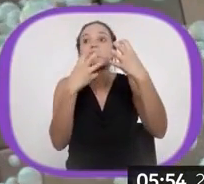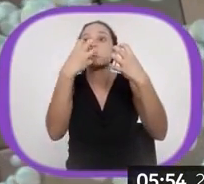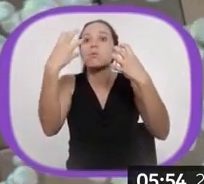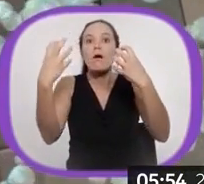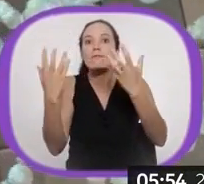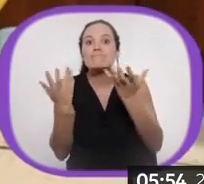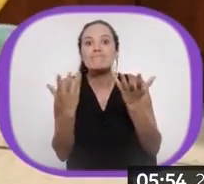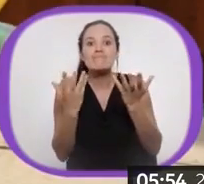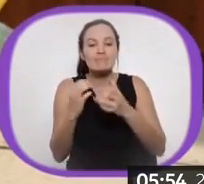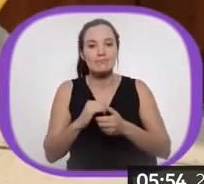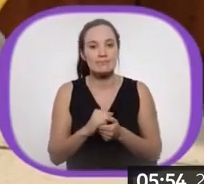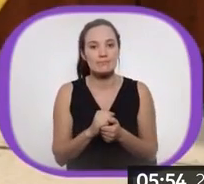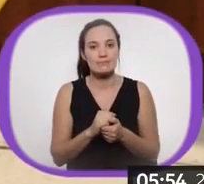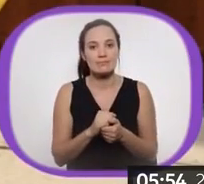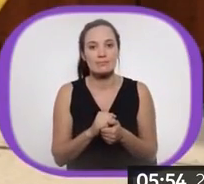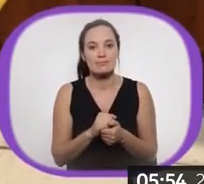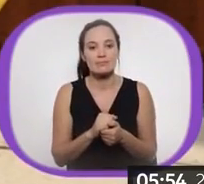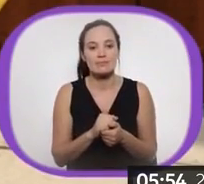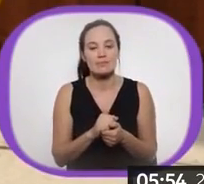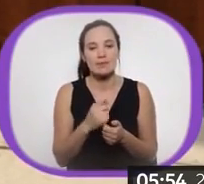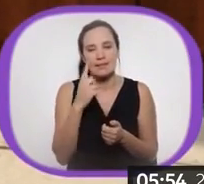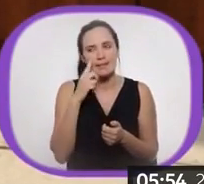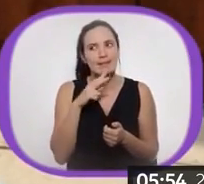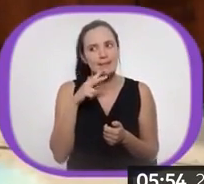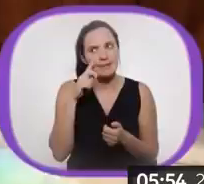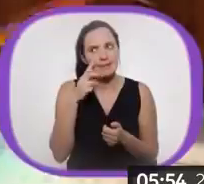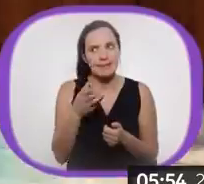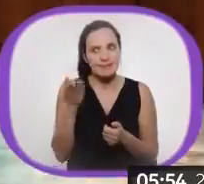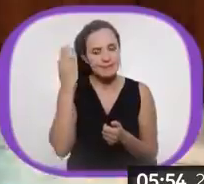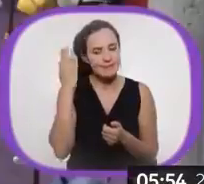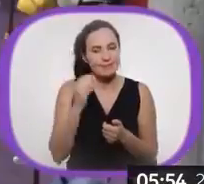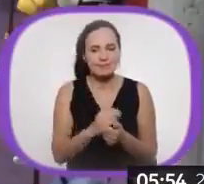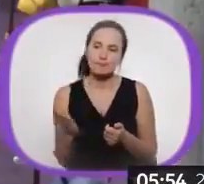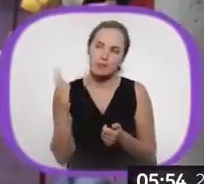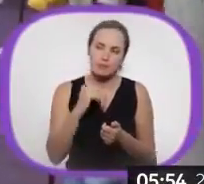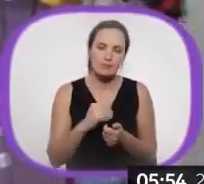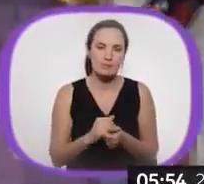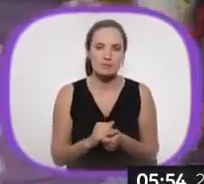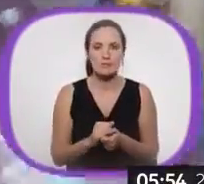¡Mike! ¡Mike! ¡Oh, Ivy! ¡Vamos, Sparky!